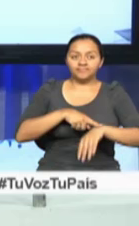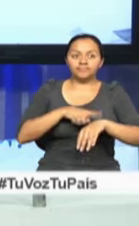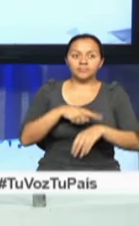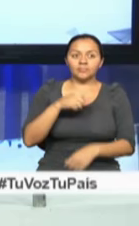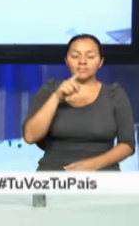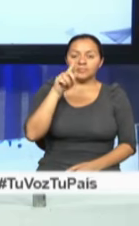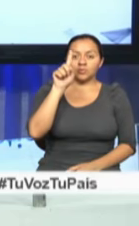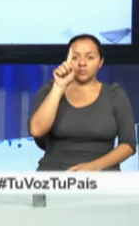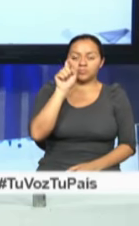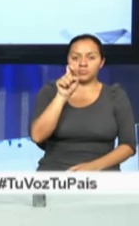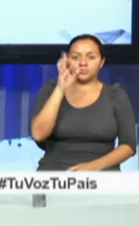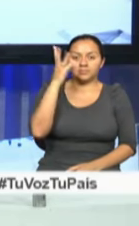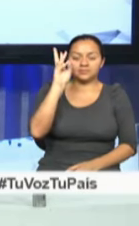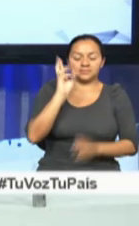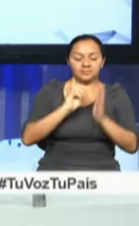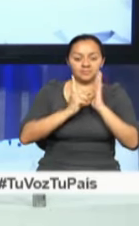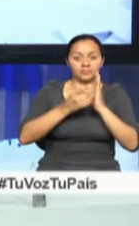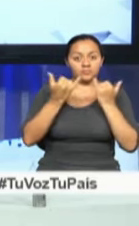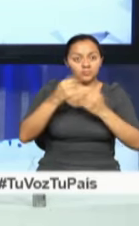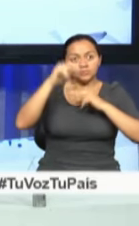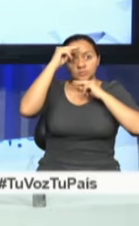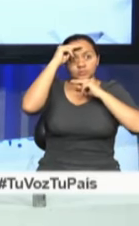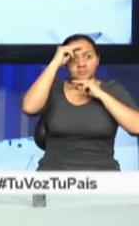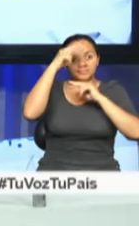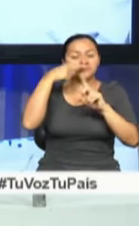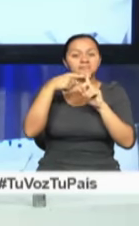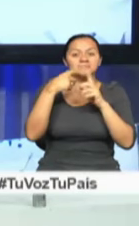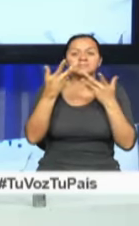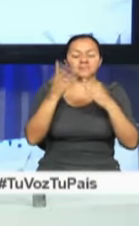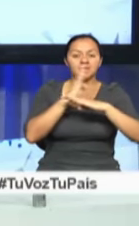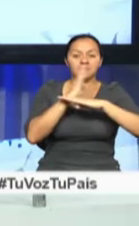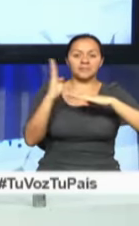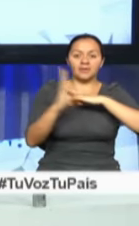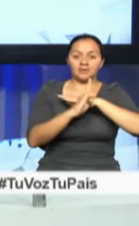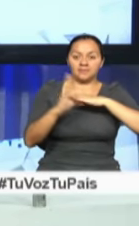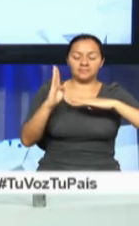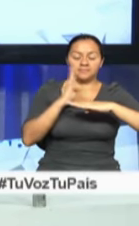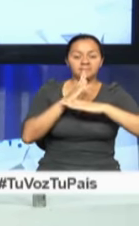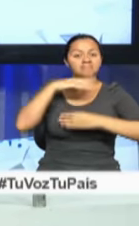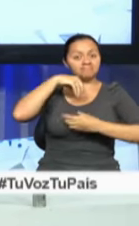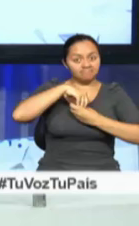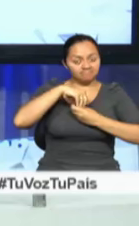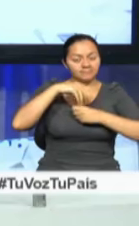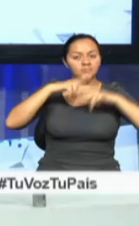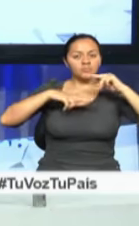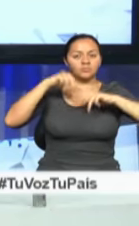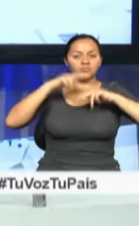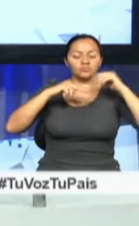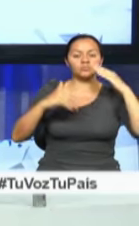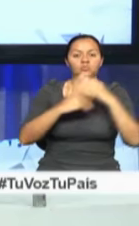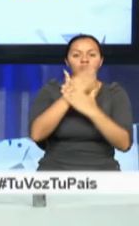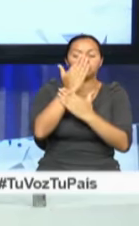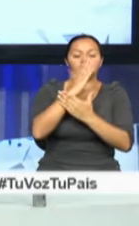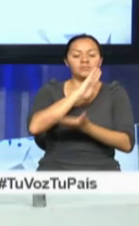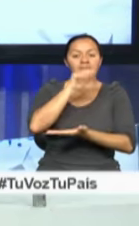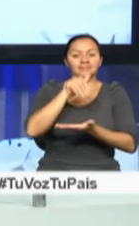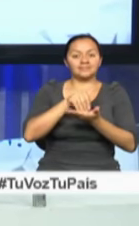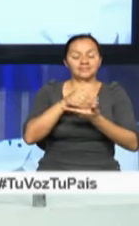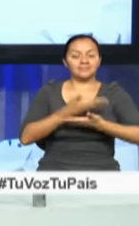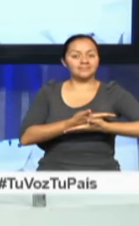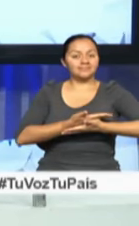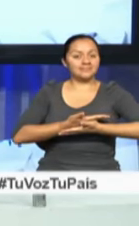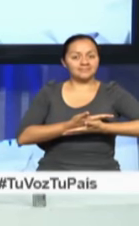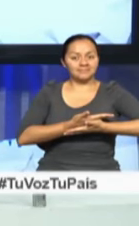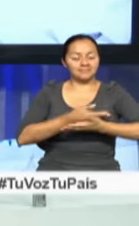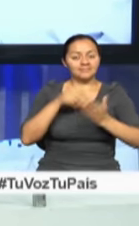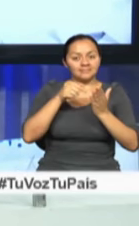Trece horas con 16 minutos, seguimos informando. Hay buenas noticias para Bahía de Caracas, en donde se construye el moderno centro materno infantil